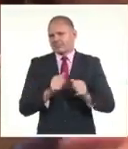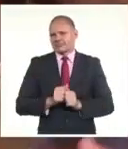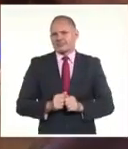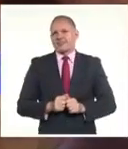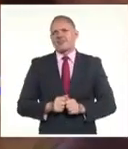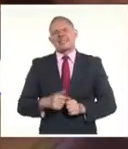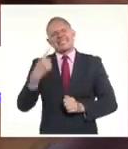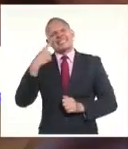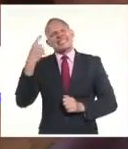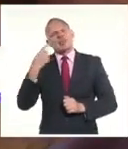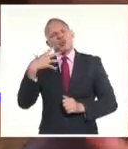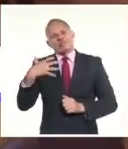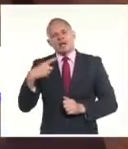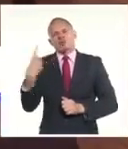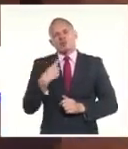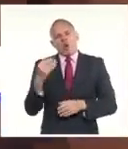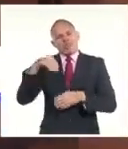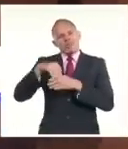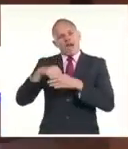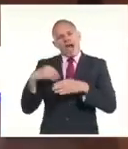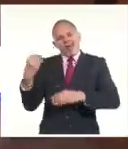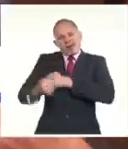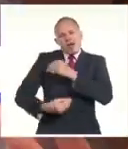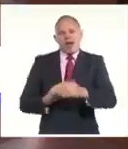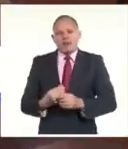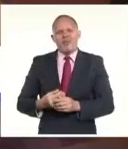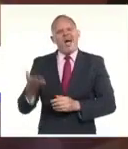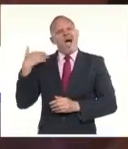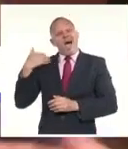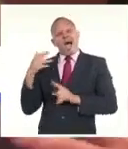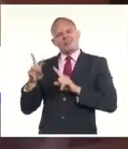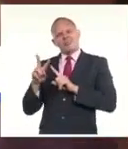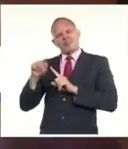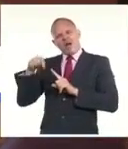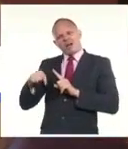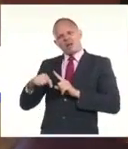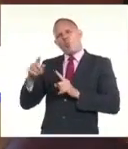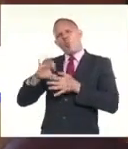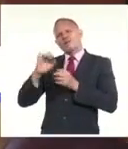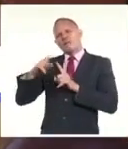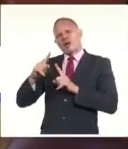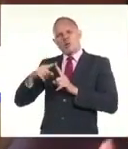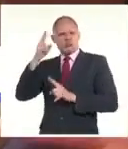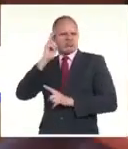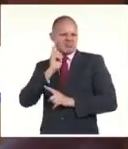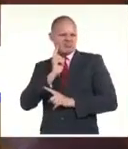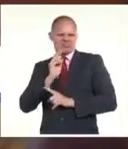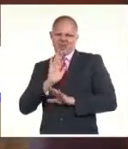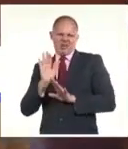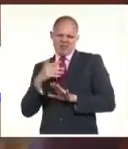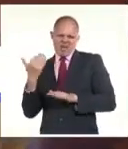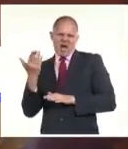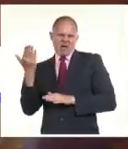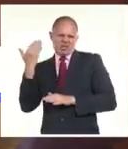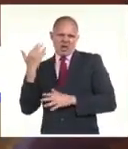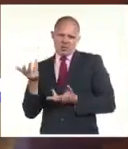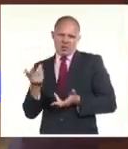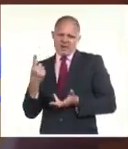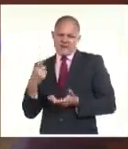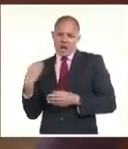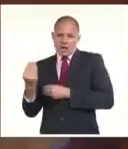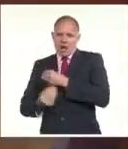una transformación dentro del telecentro que nos permita también pensar un poco en cambiar un poco en